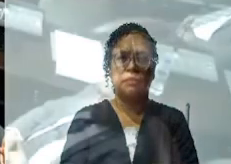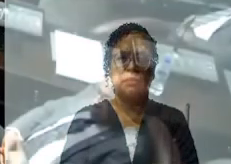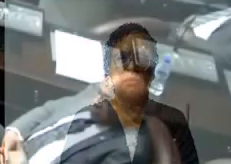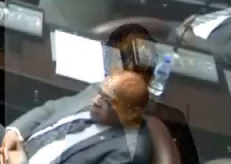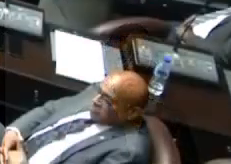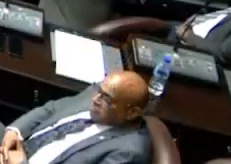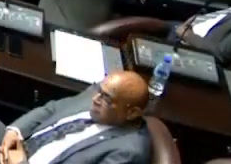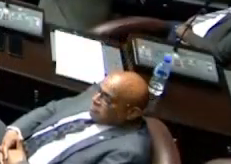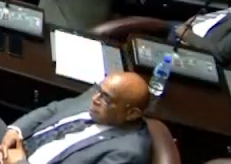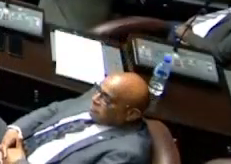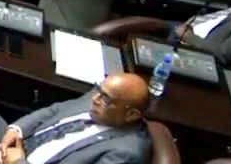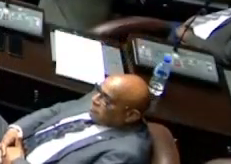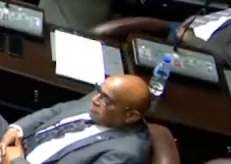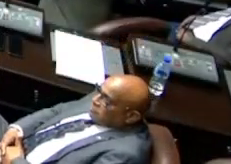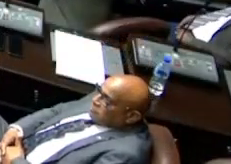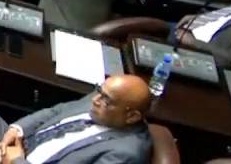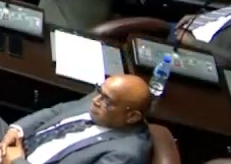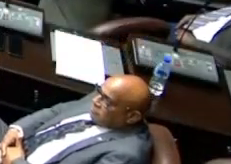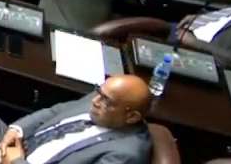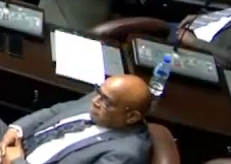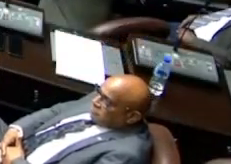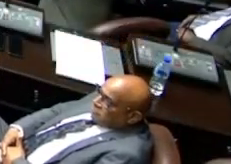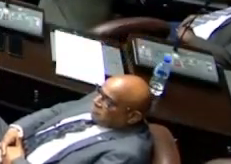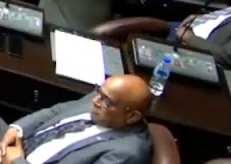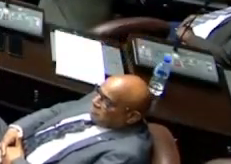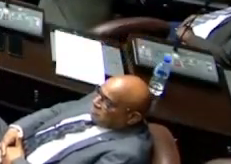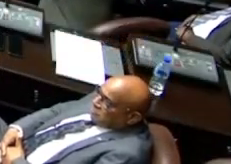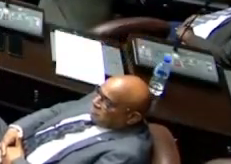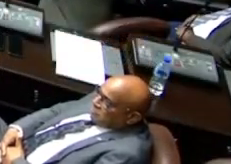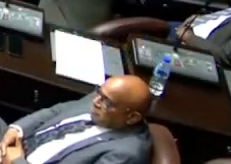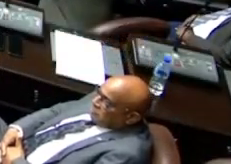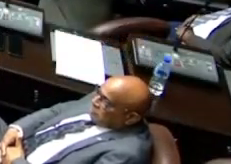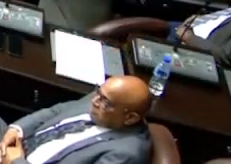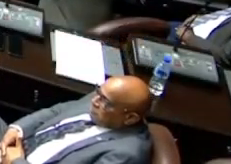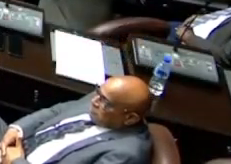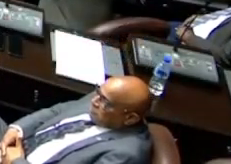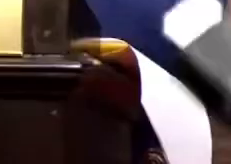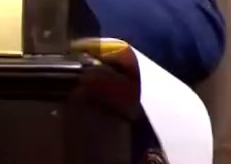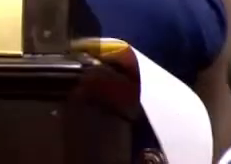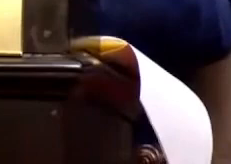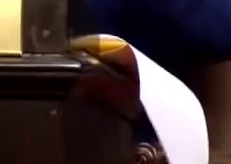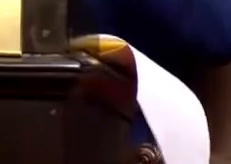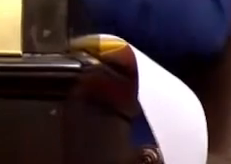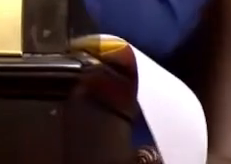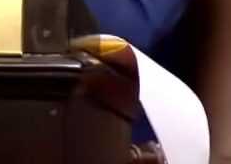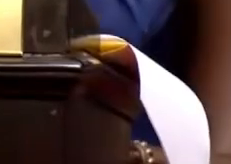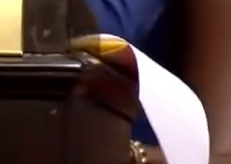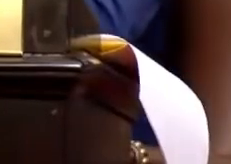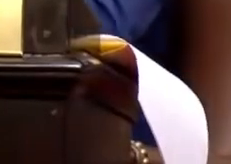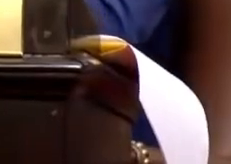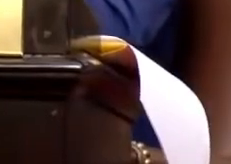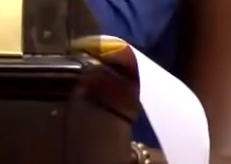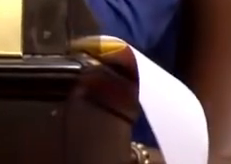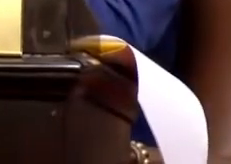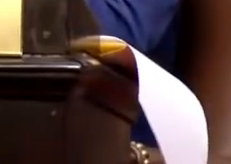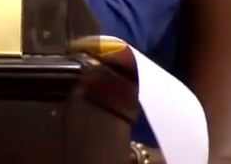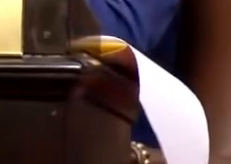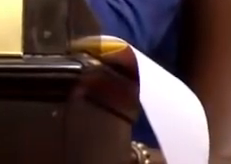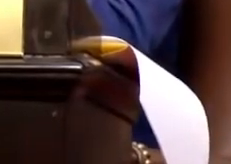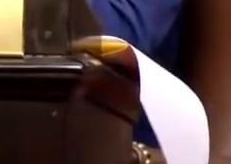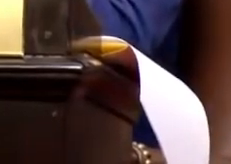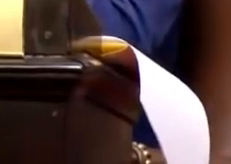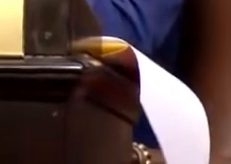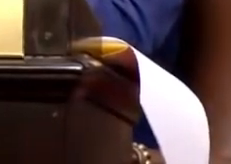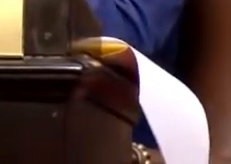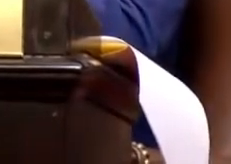Bien, buenas tardes, honorable presidente, honorables miembros del bufete directivo. De manera particular, tengo